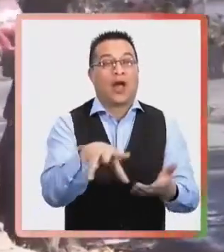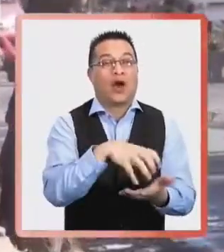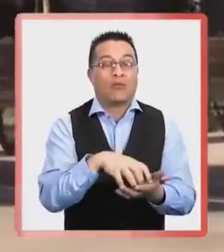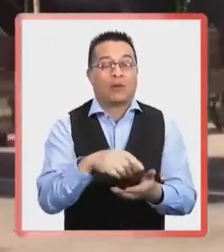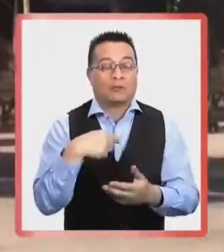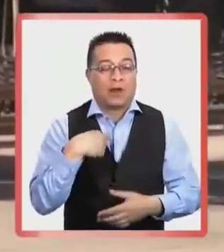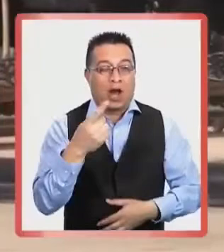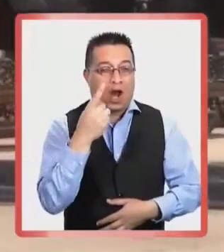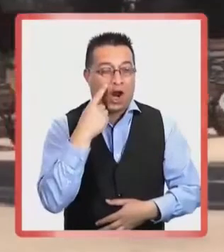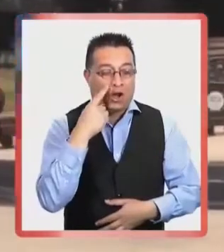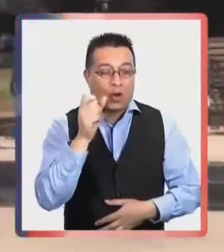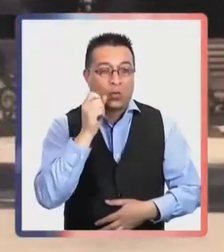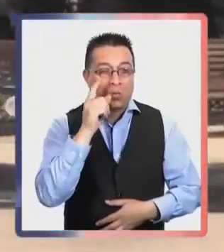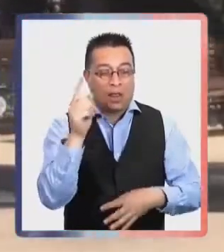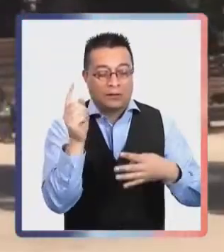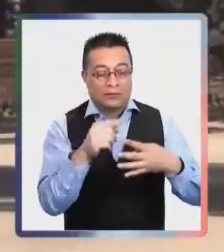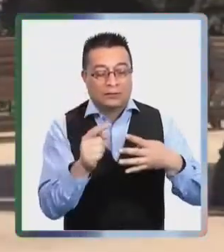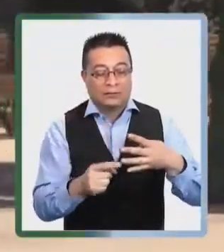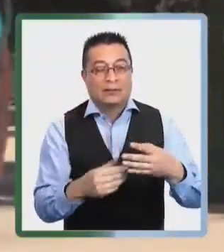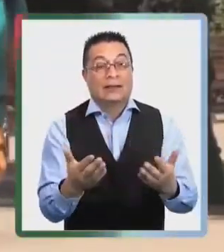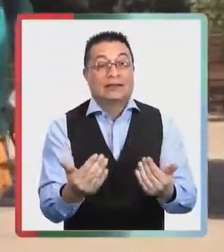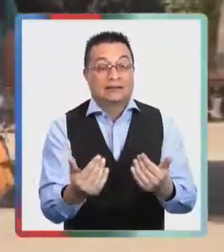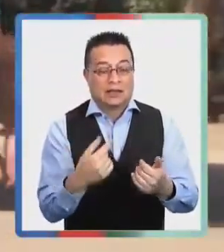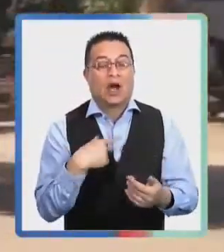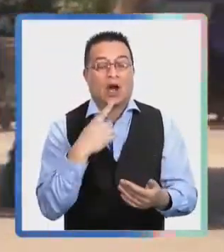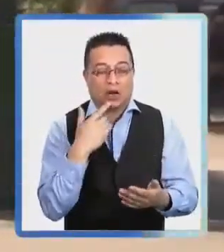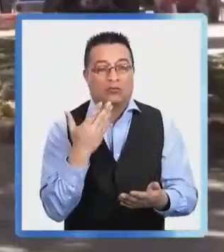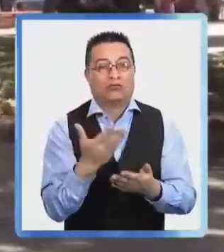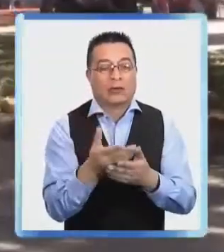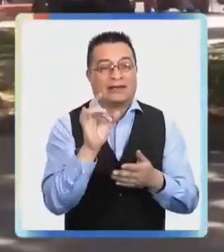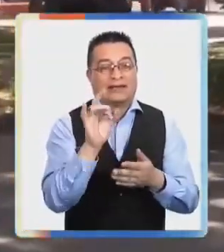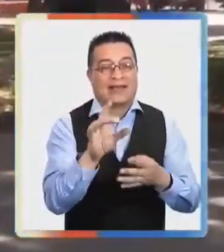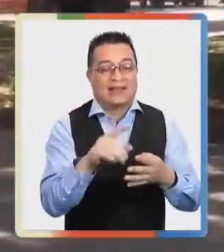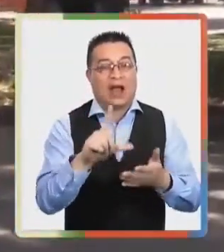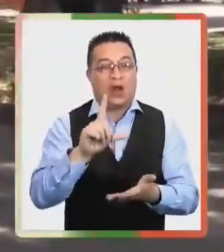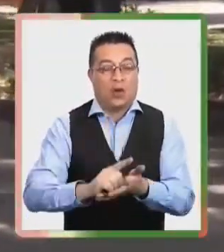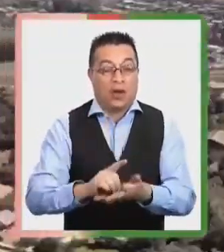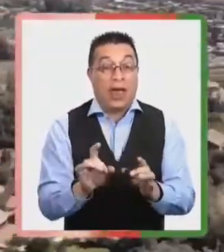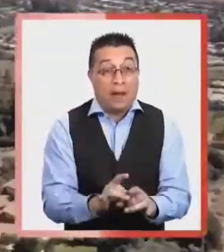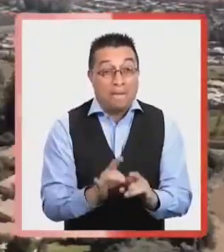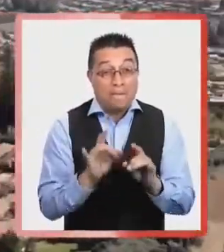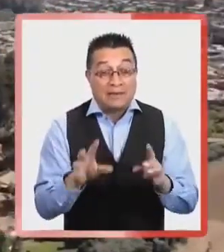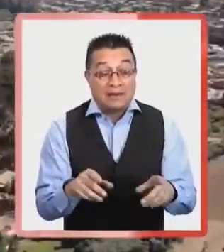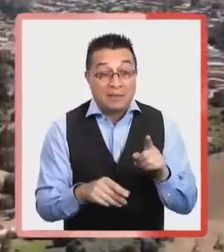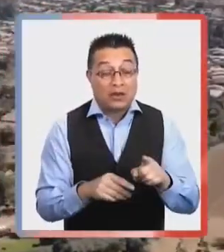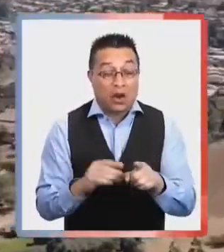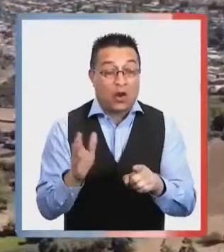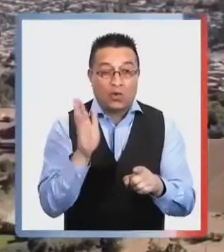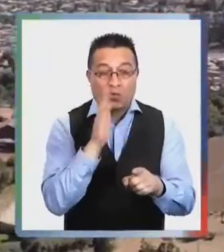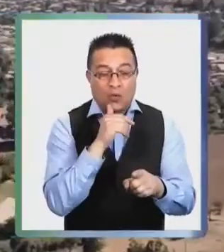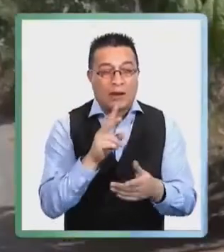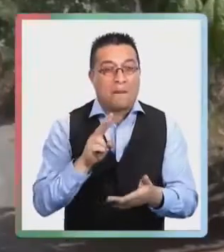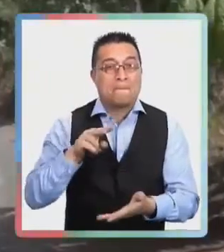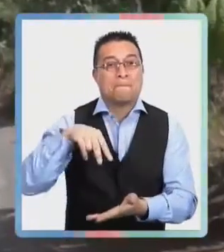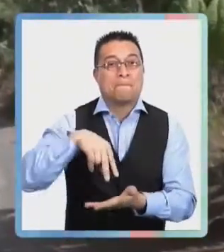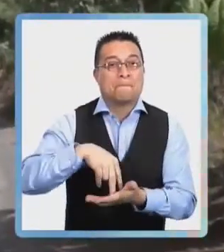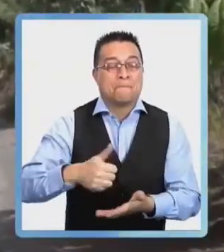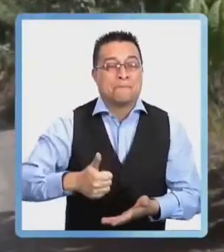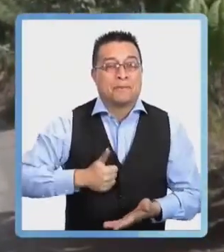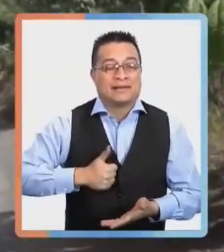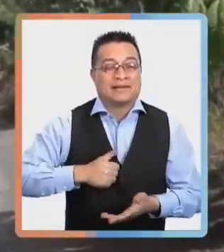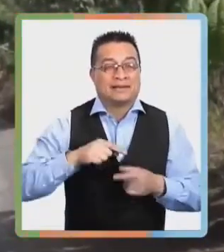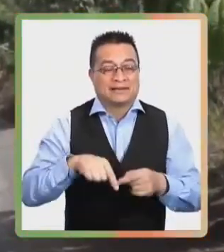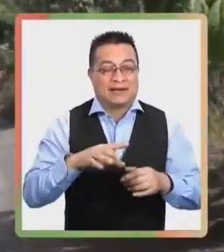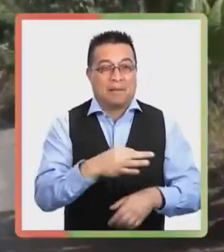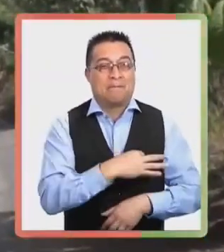distintas comunas para conocer cuáles son las principales necesidades que se manifiestan en cada lugar, especialmente en aquellos donde no hay presencia física de